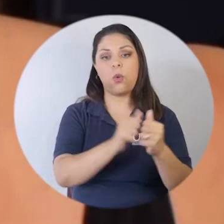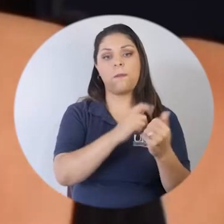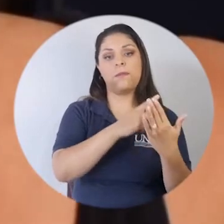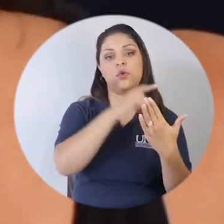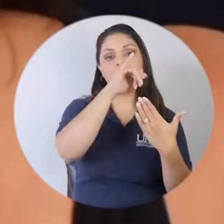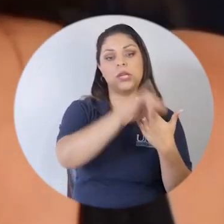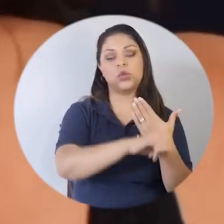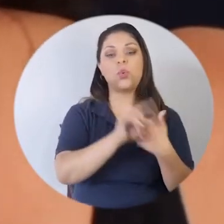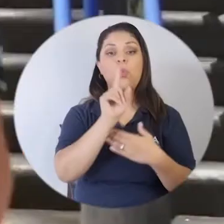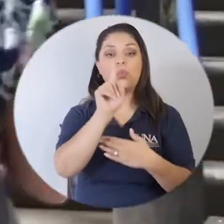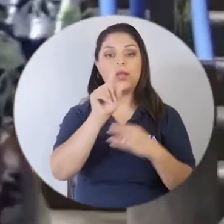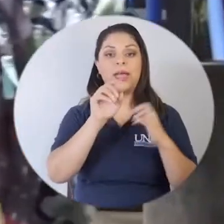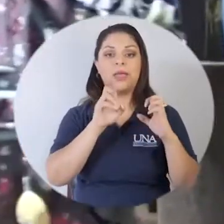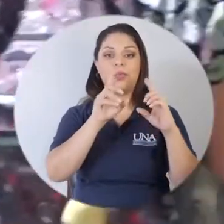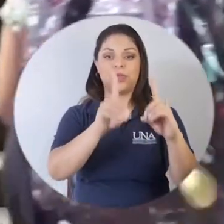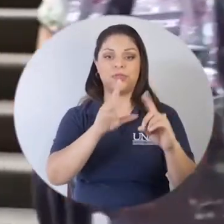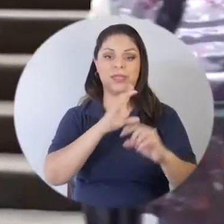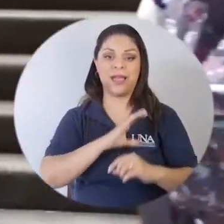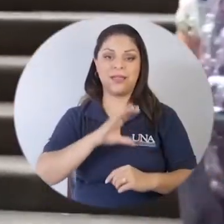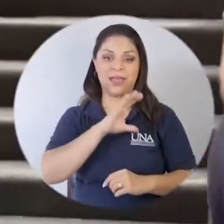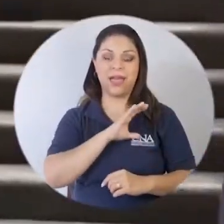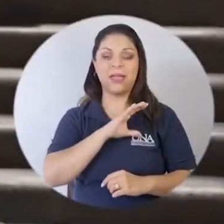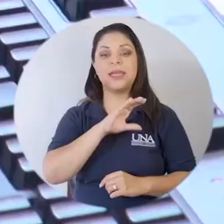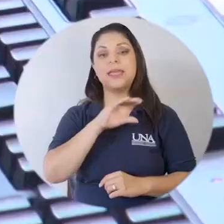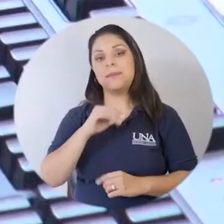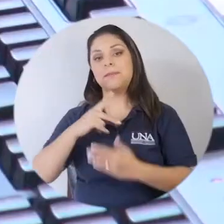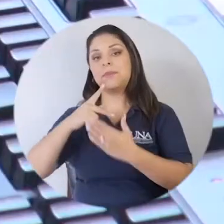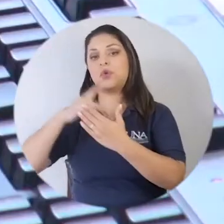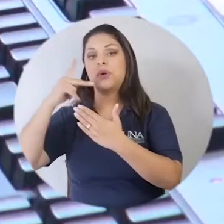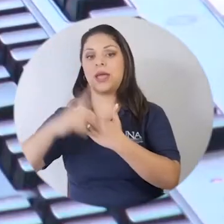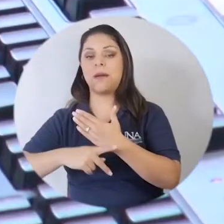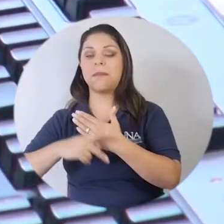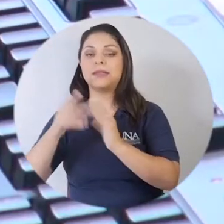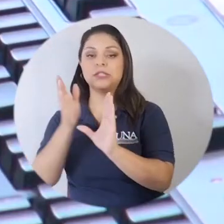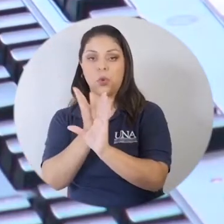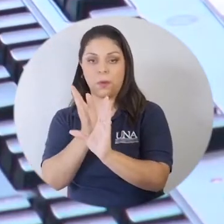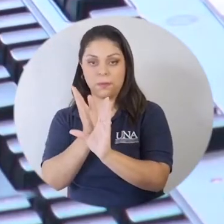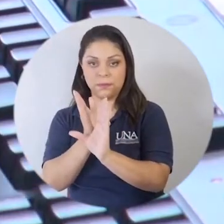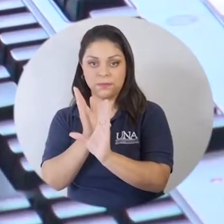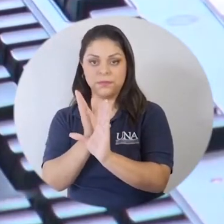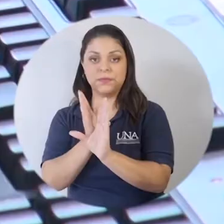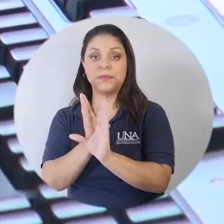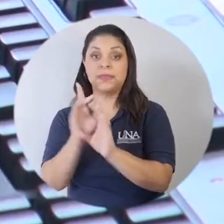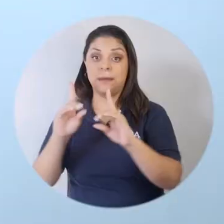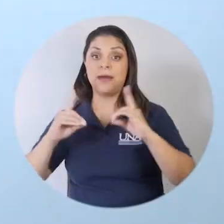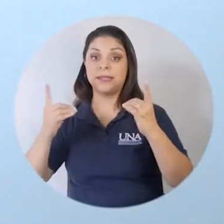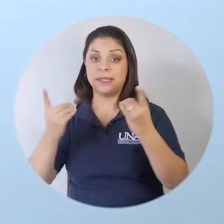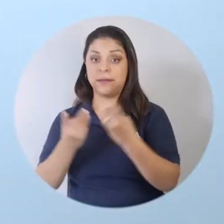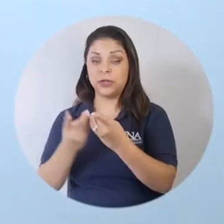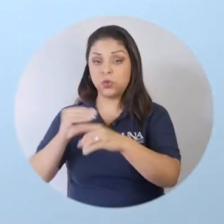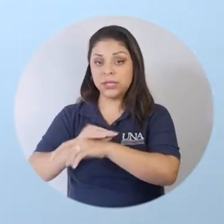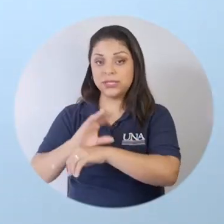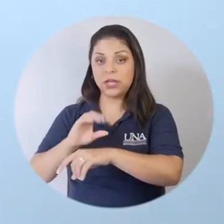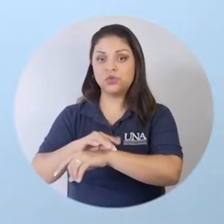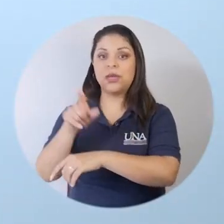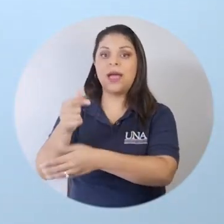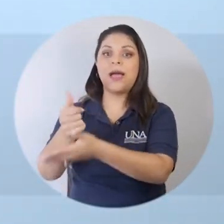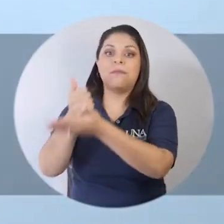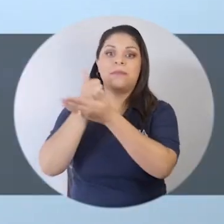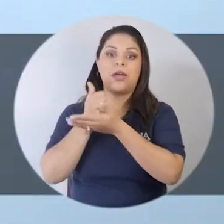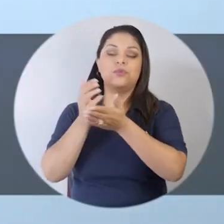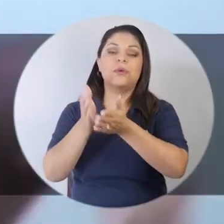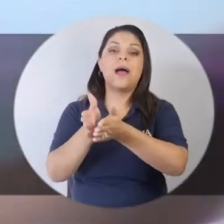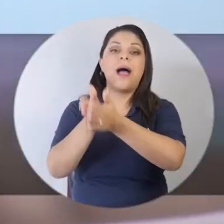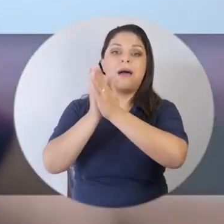el proyecto de una educación de calidad o con el programa de psicopedagogía del Departamento de Orientación, donde nos solicitan el apoyo para